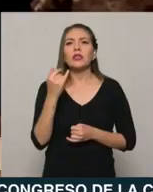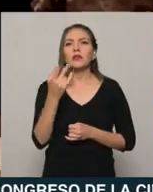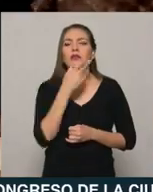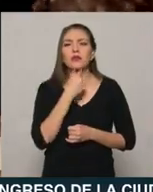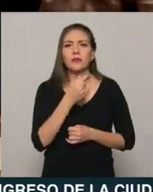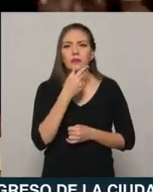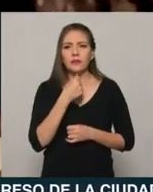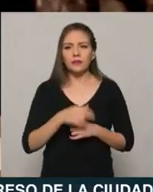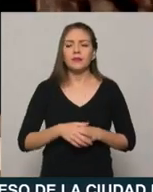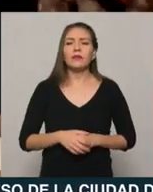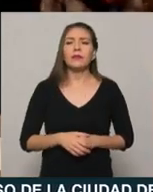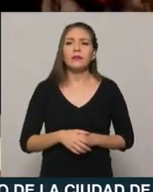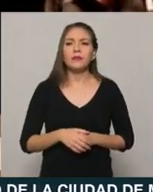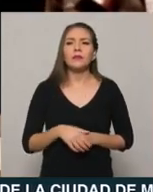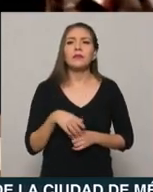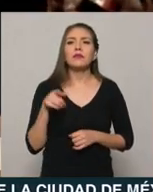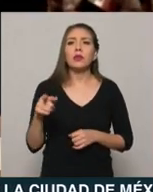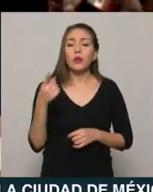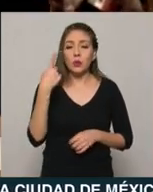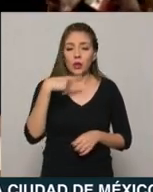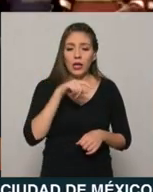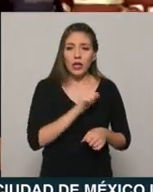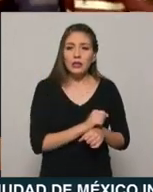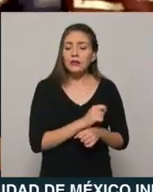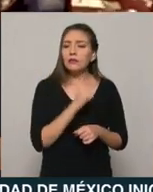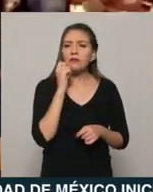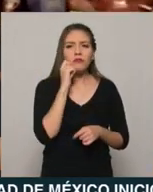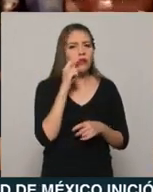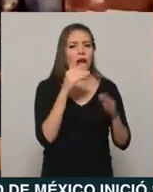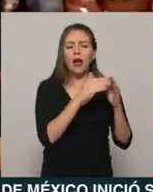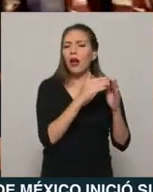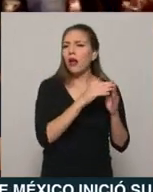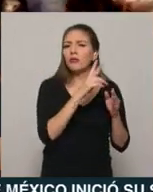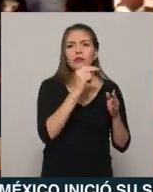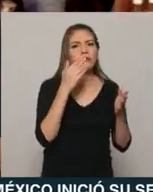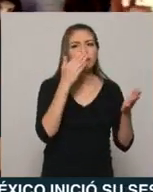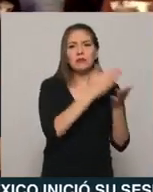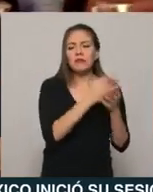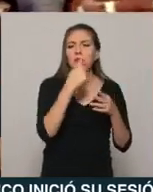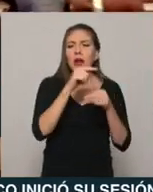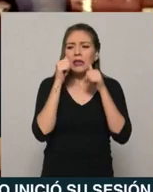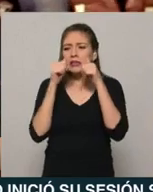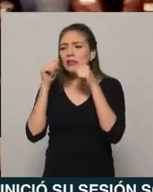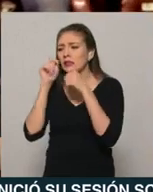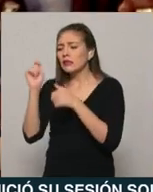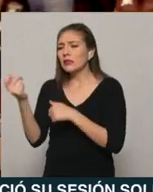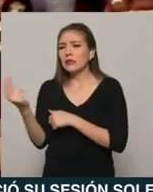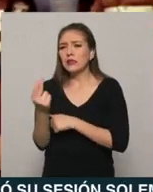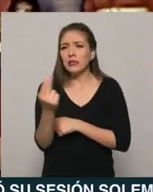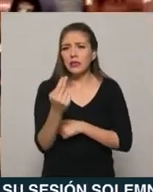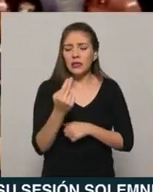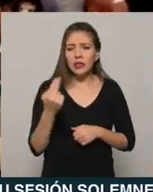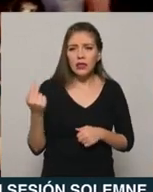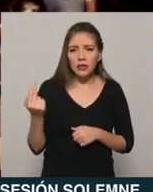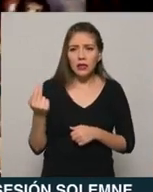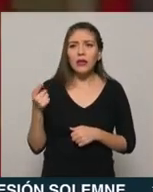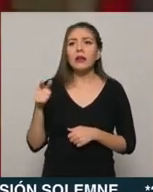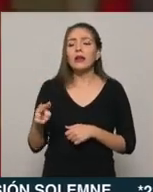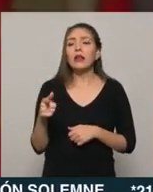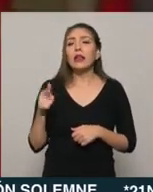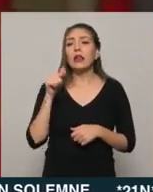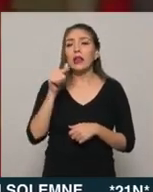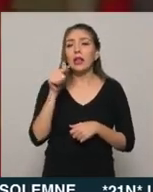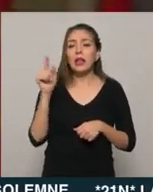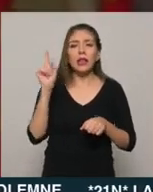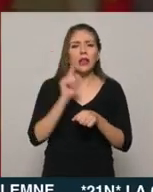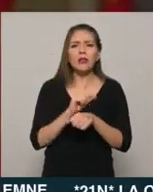de una semana fuera de casa para apoyar y estar pendiente de lo que sucedía. Fueron 17 días sin descanso.